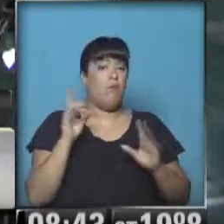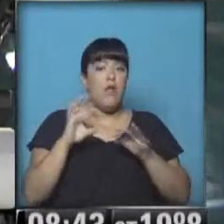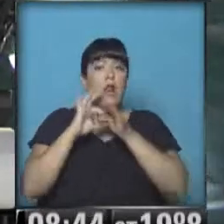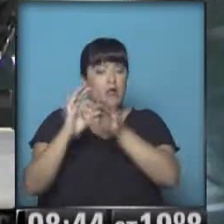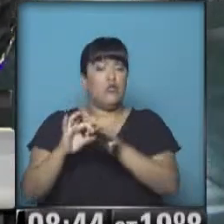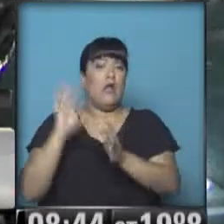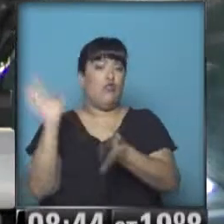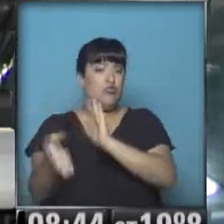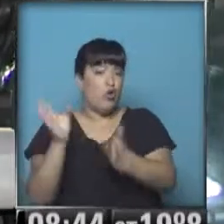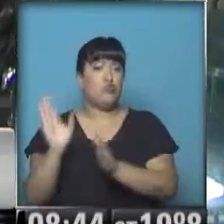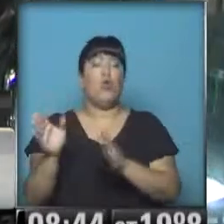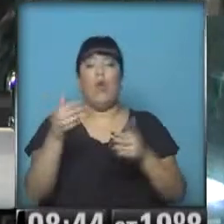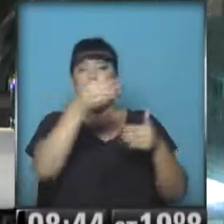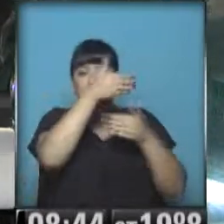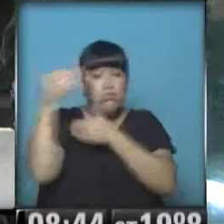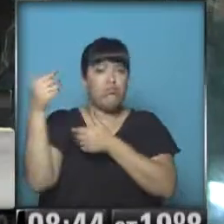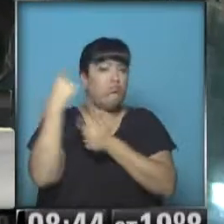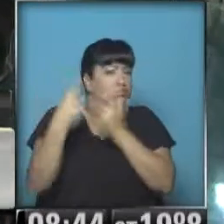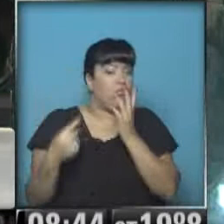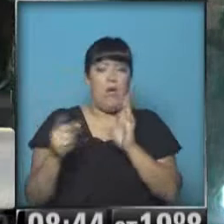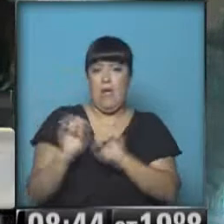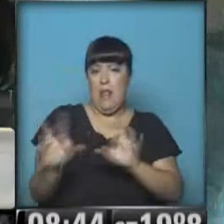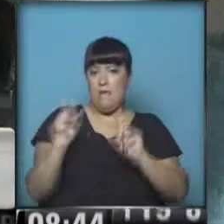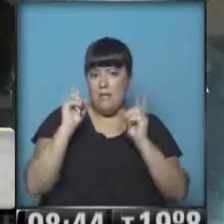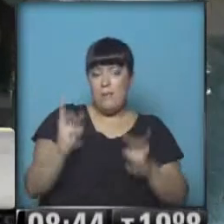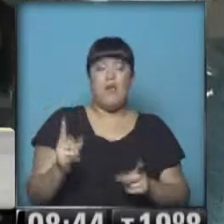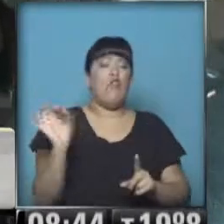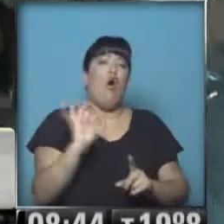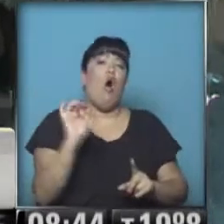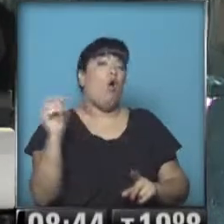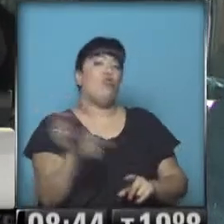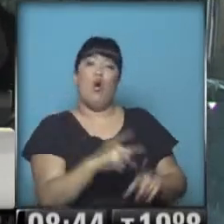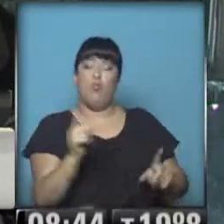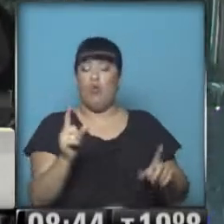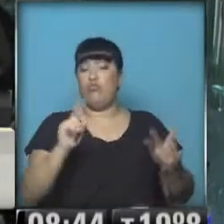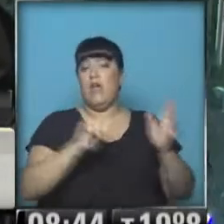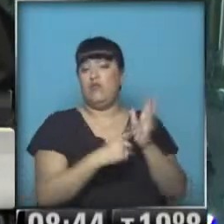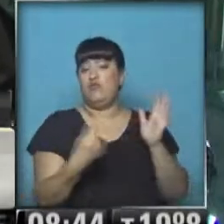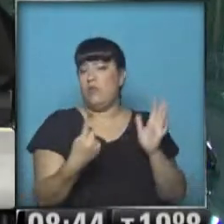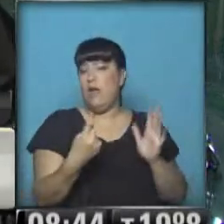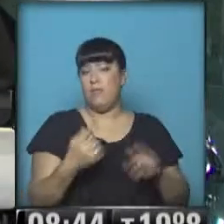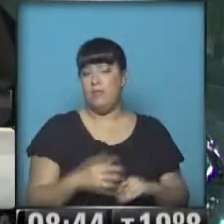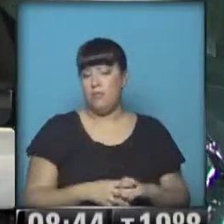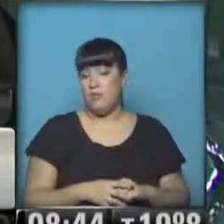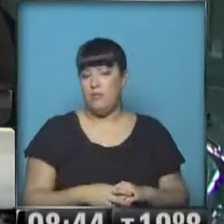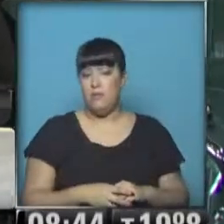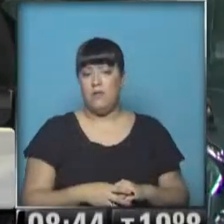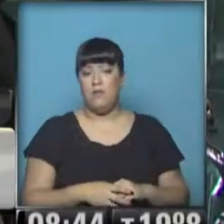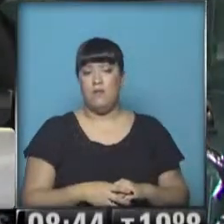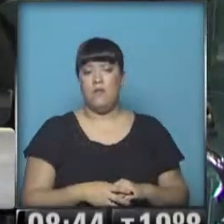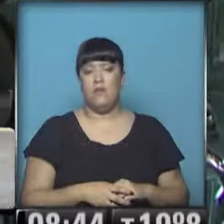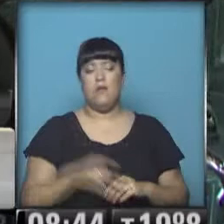con la tortura la desaparición forzada o delitos sumamente graves más delitos comunes que se cometen en la ciudad de buenos aires en la